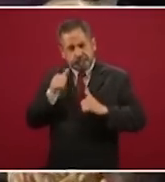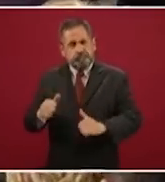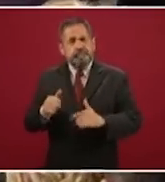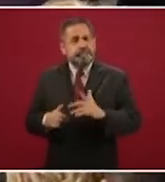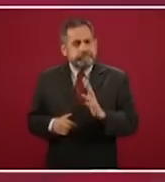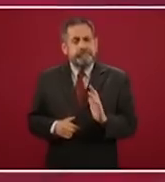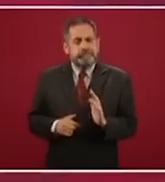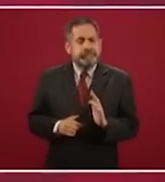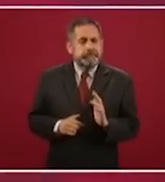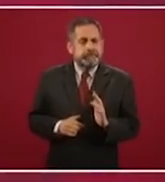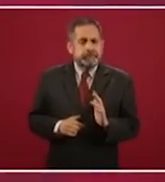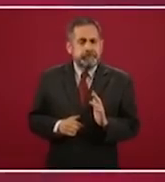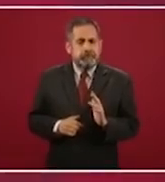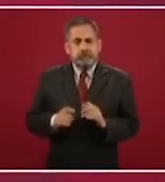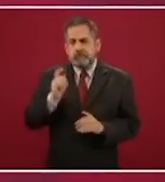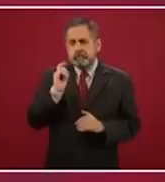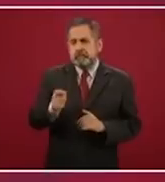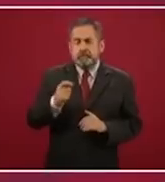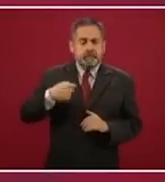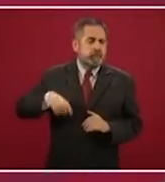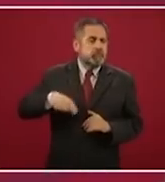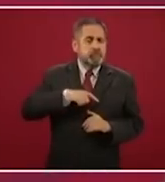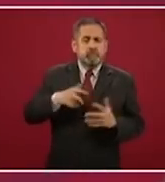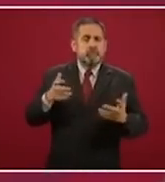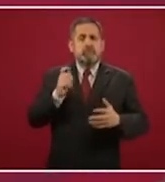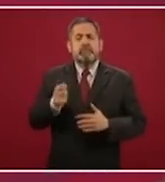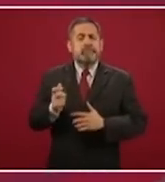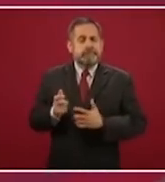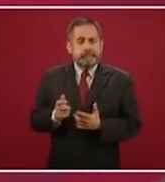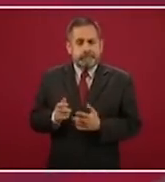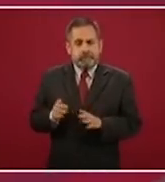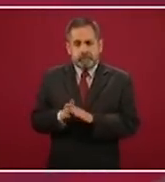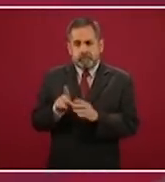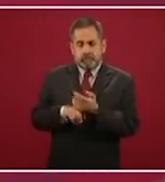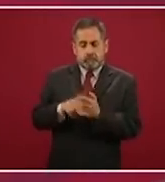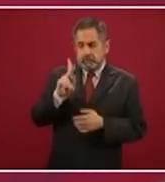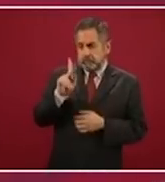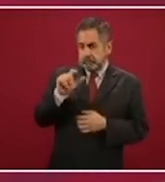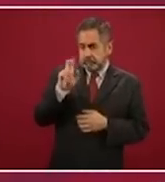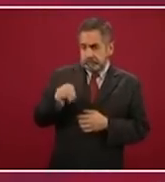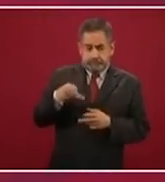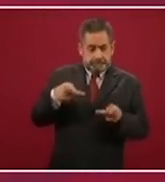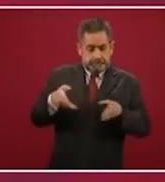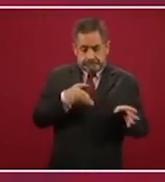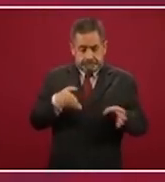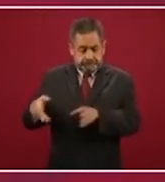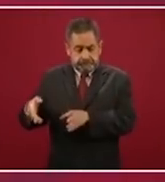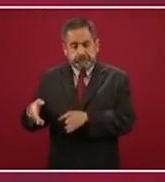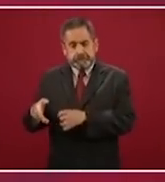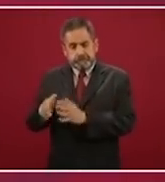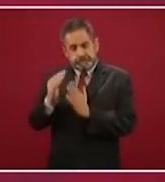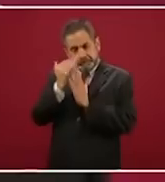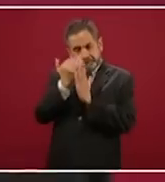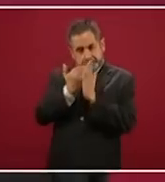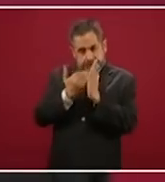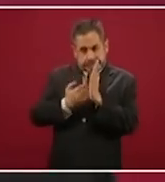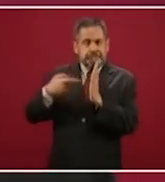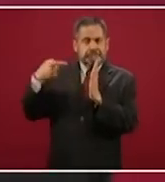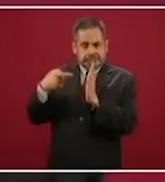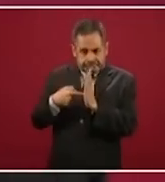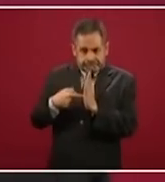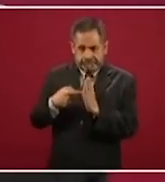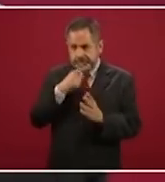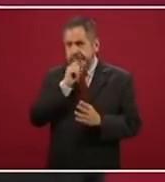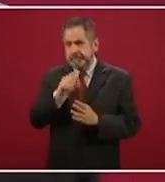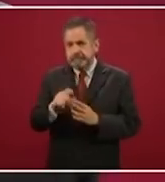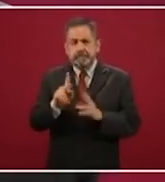vamos a dejar de actuar a partir del plan de desarrollo que presentamos y del plan de seguridad